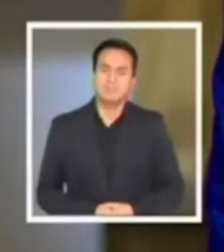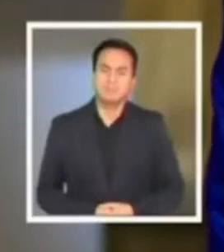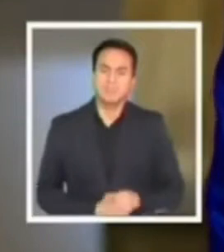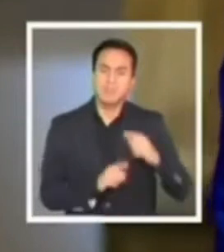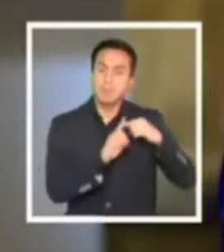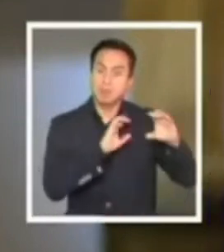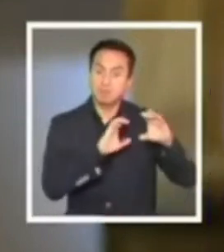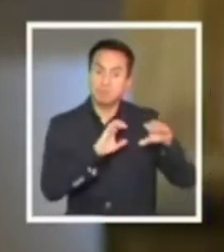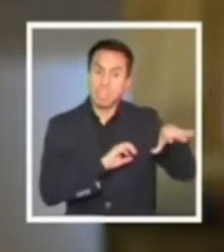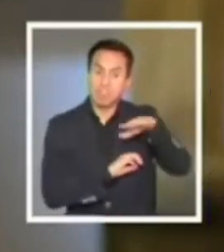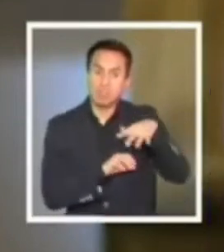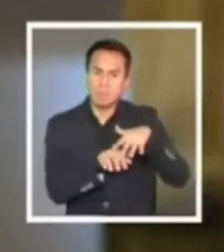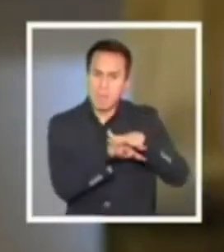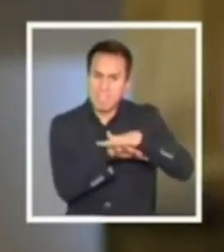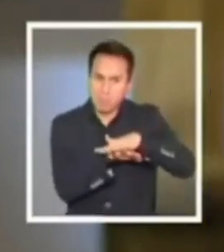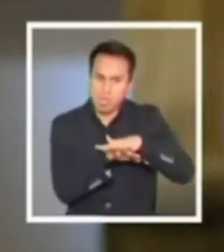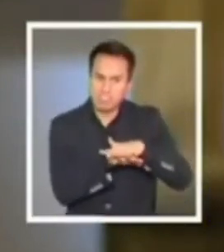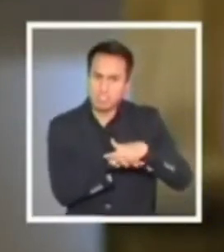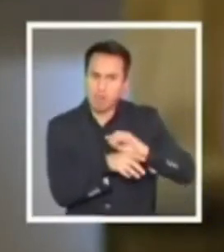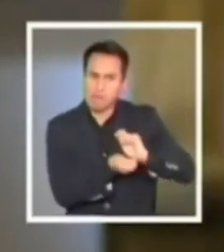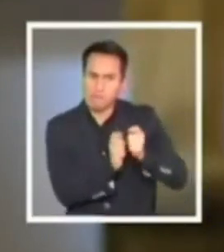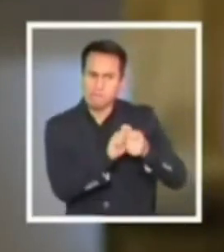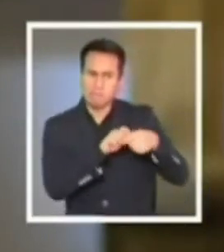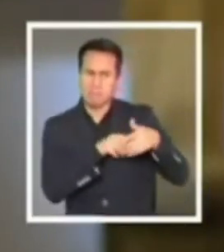los medios de manipulación,